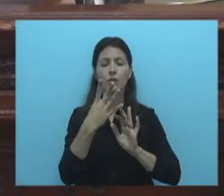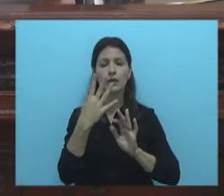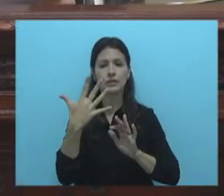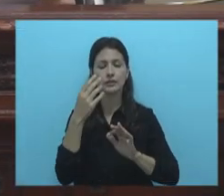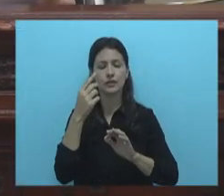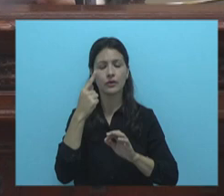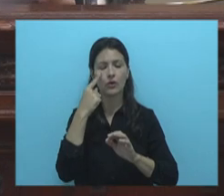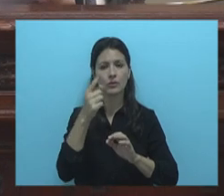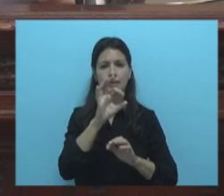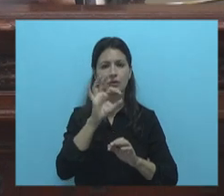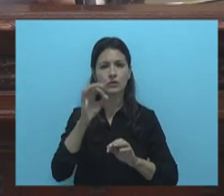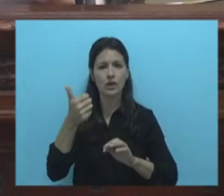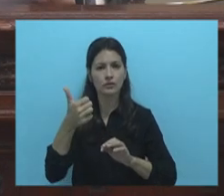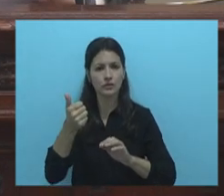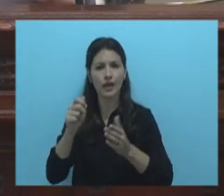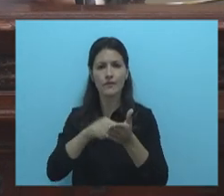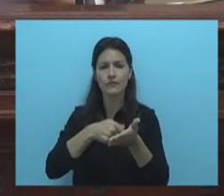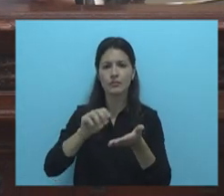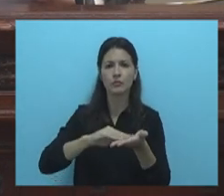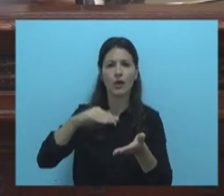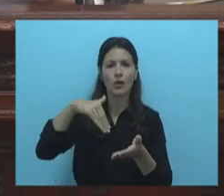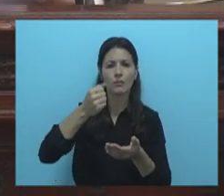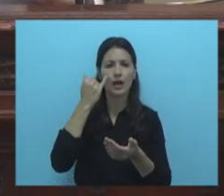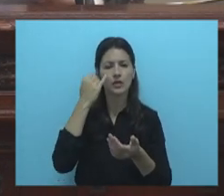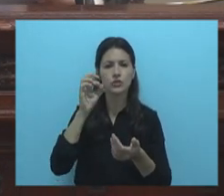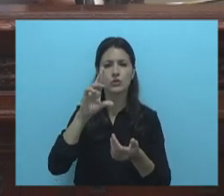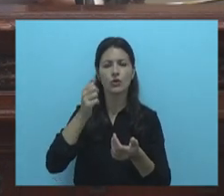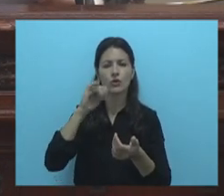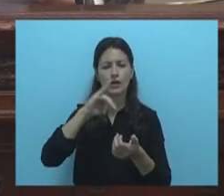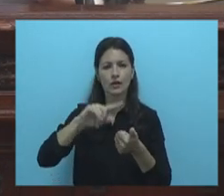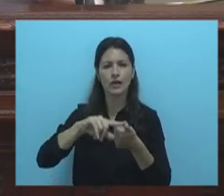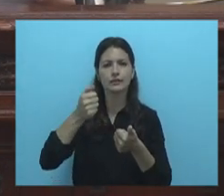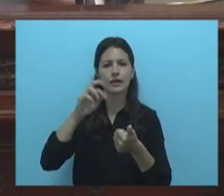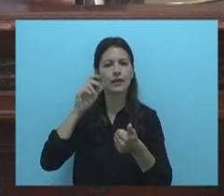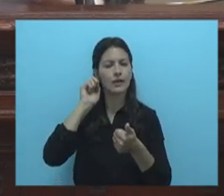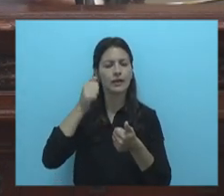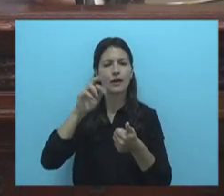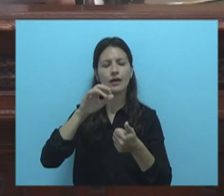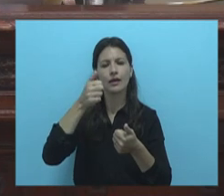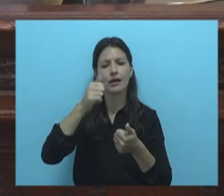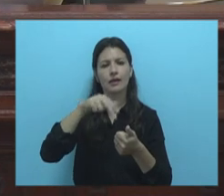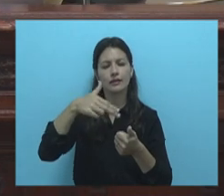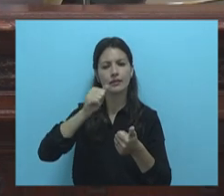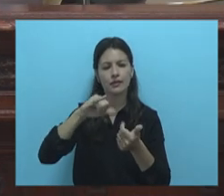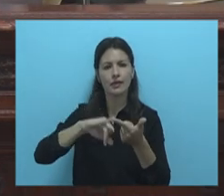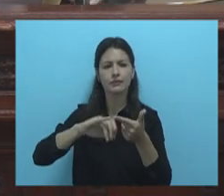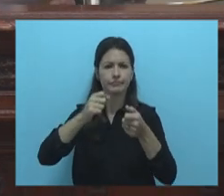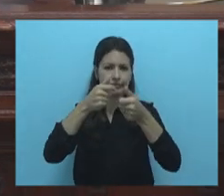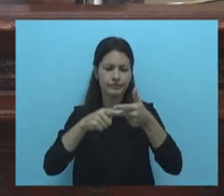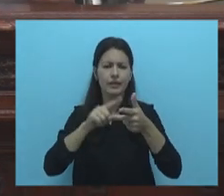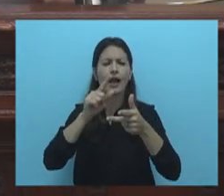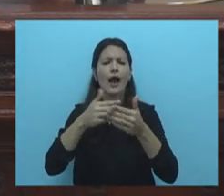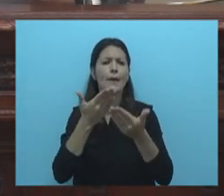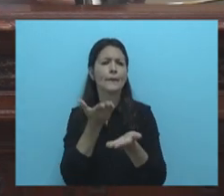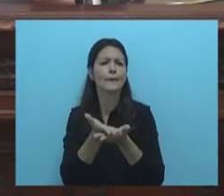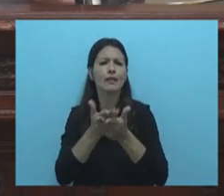45.006 de los diputados Mayorás y Arganiarás y de la diputada Armas Velavi, por el cual se dispone en el ámbito de la provincia de Santa Fe la instalación de cartelería